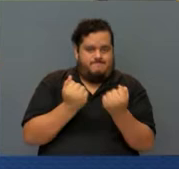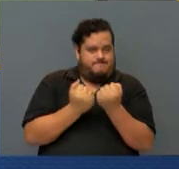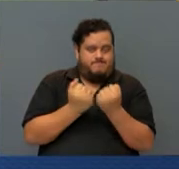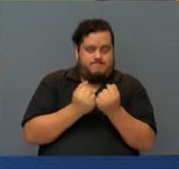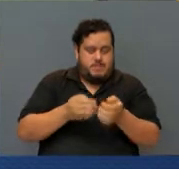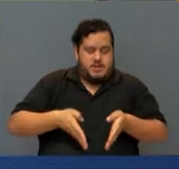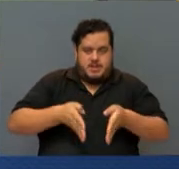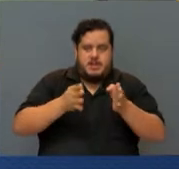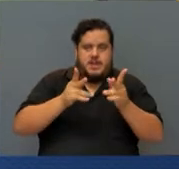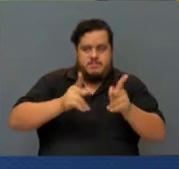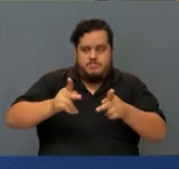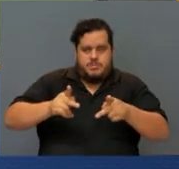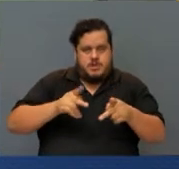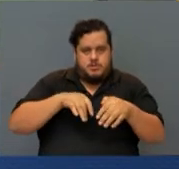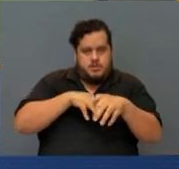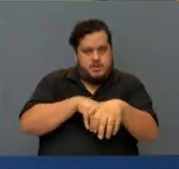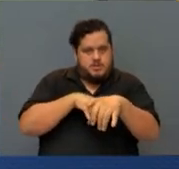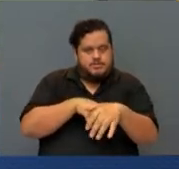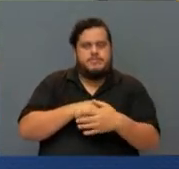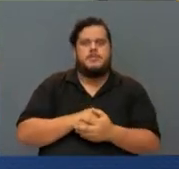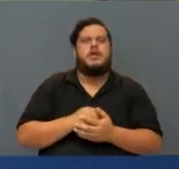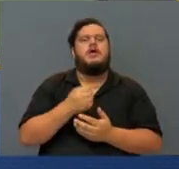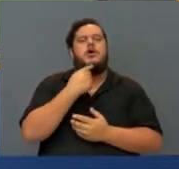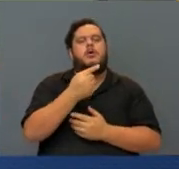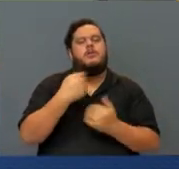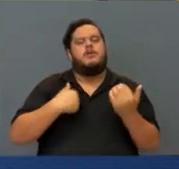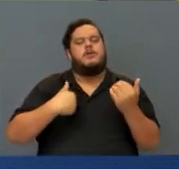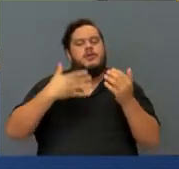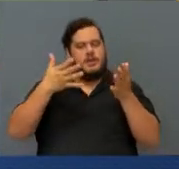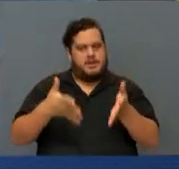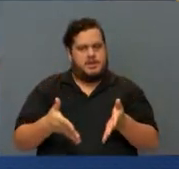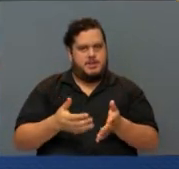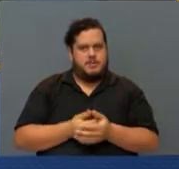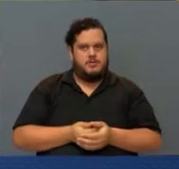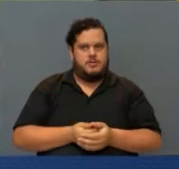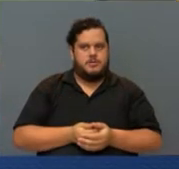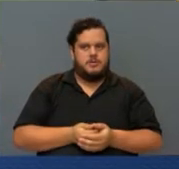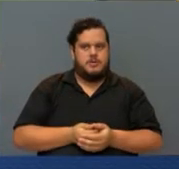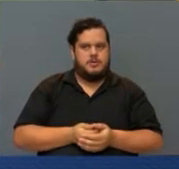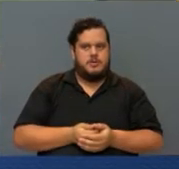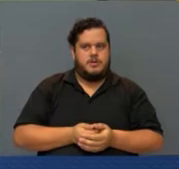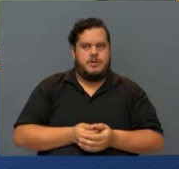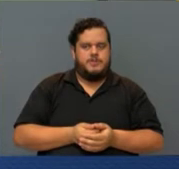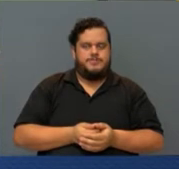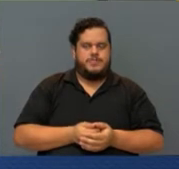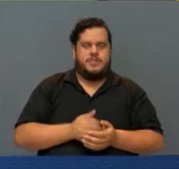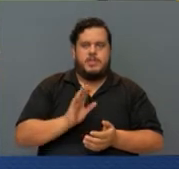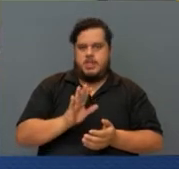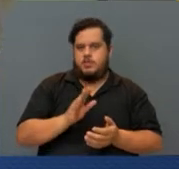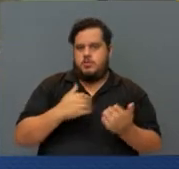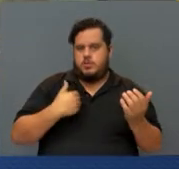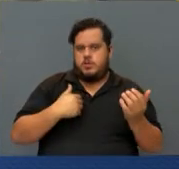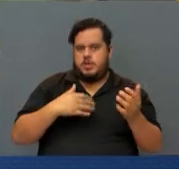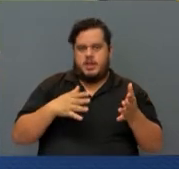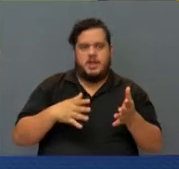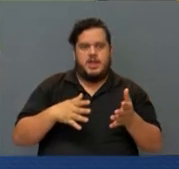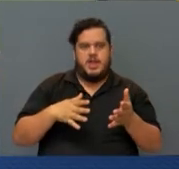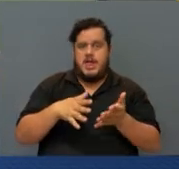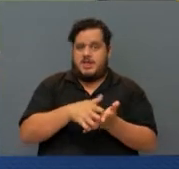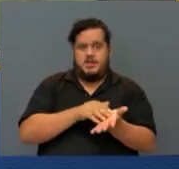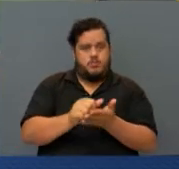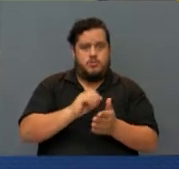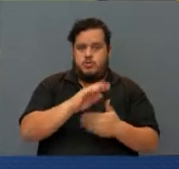que se como dicen los argentinos verán acarreando me dé de sus argentinismos se pudrió todo no